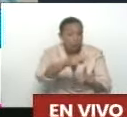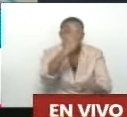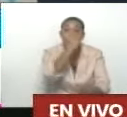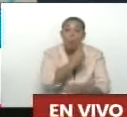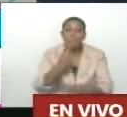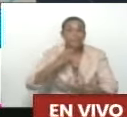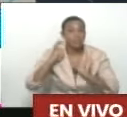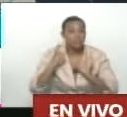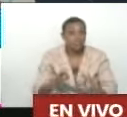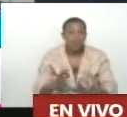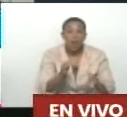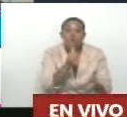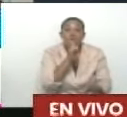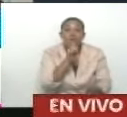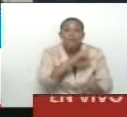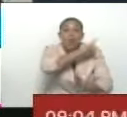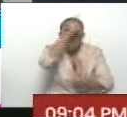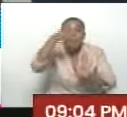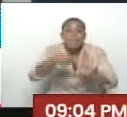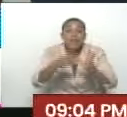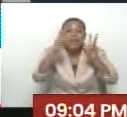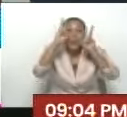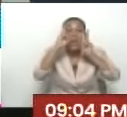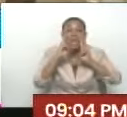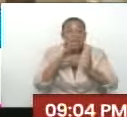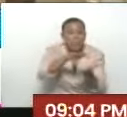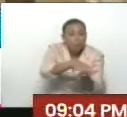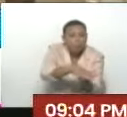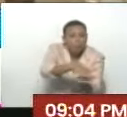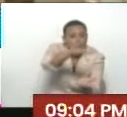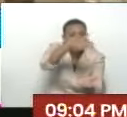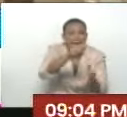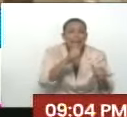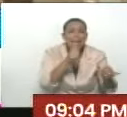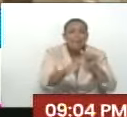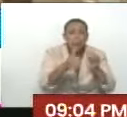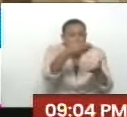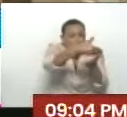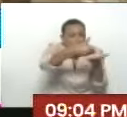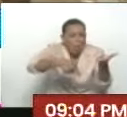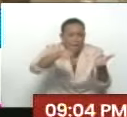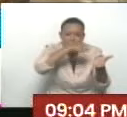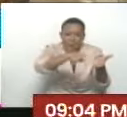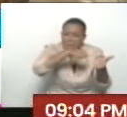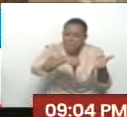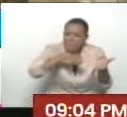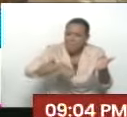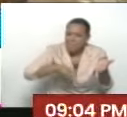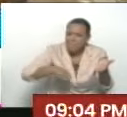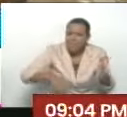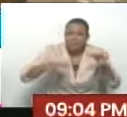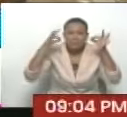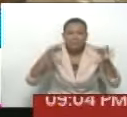cumplidos. Aquí hay un informe en extenso para usted de todo lo que hemos logrado cumplir. Vamos a ver, vamos a ver.